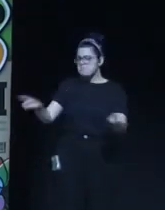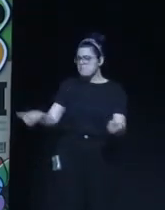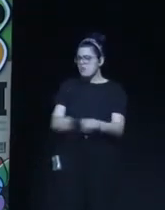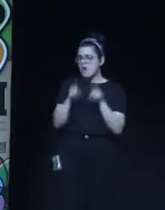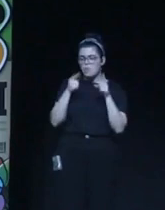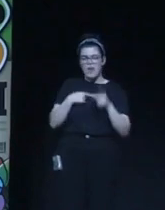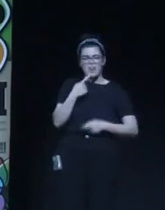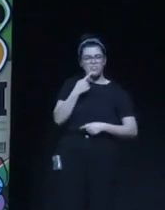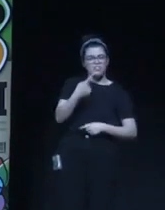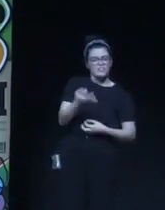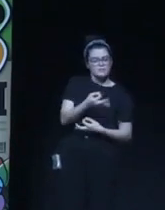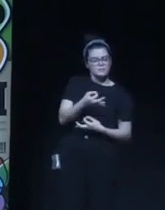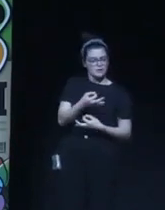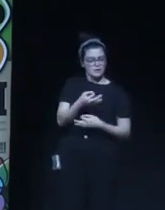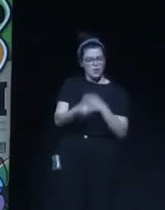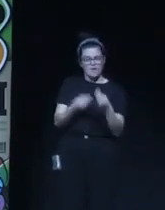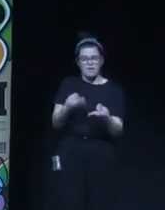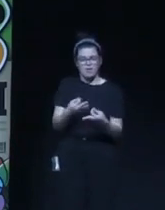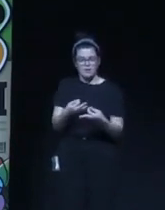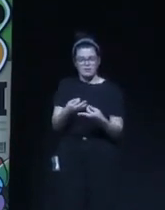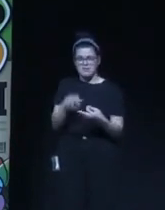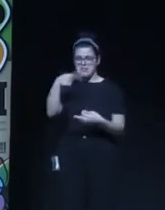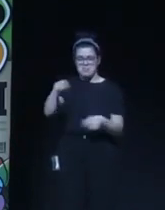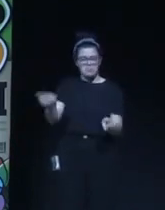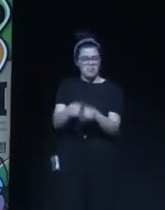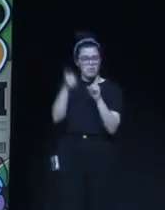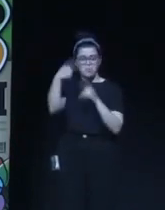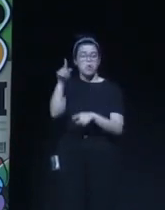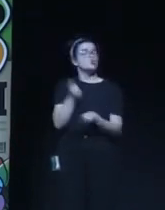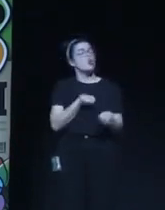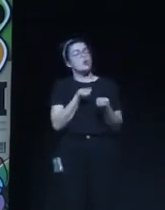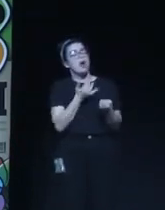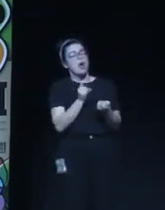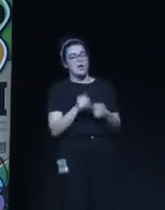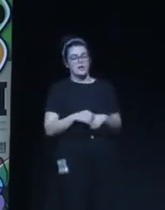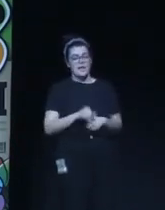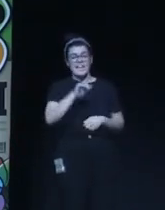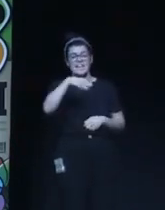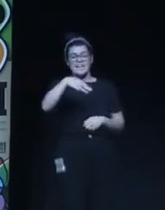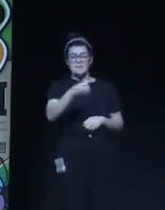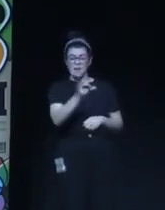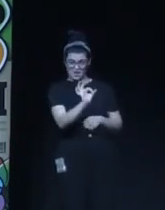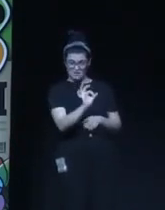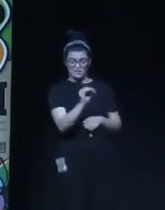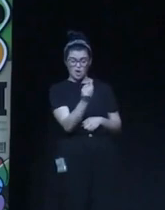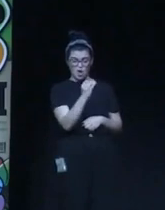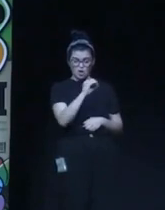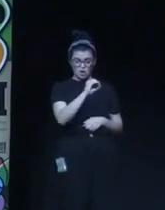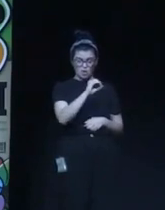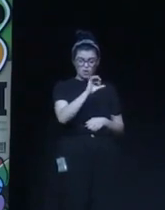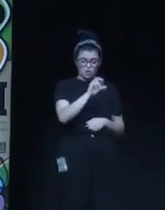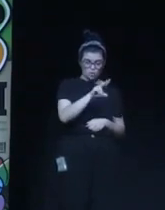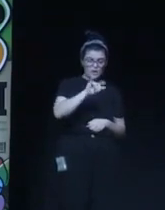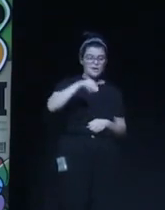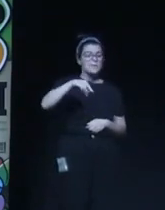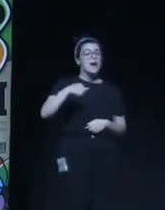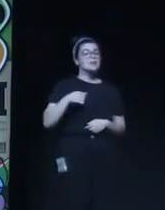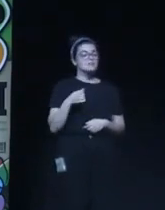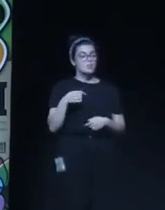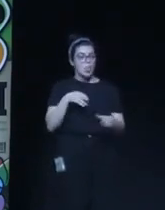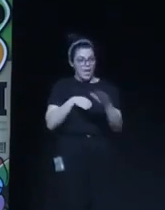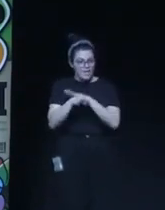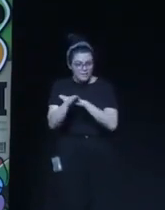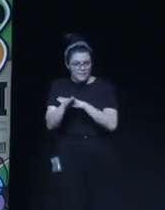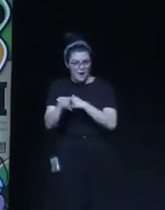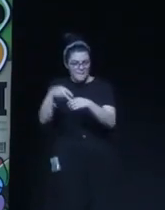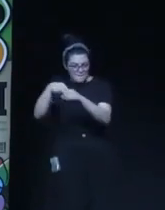hagas, porque ellos tienen todo controlado. Josun Imaz, cuando entra, cuando hace esta puerta giratoria, es a raíz de